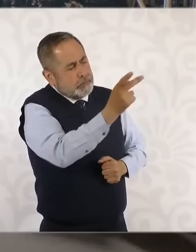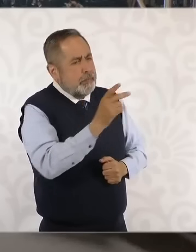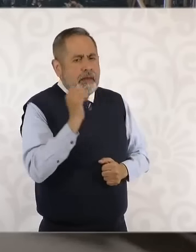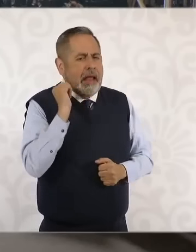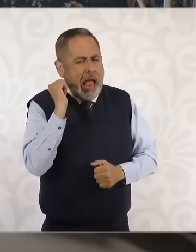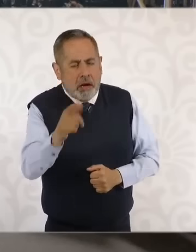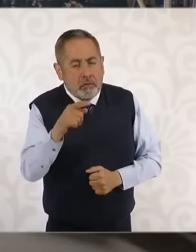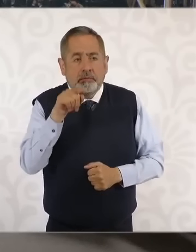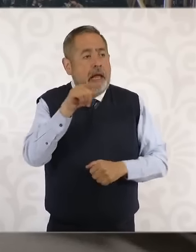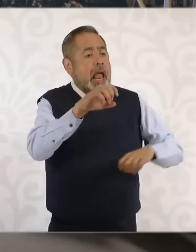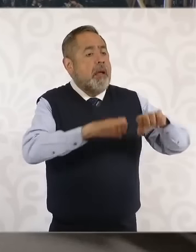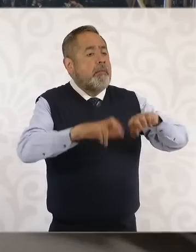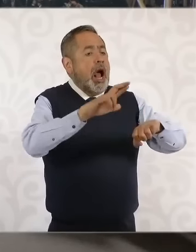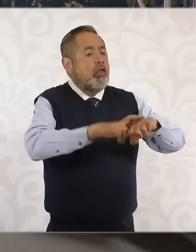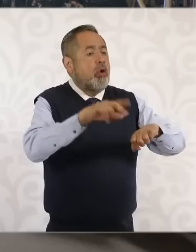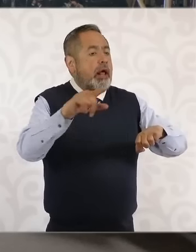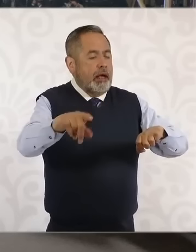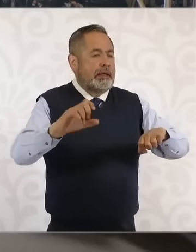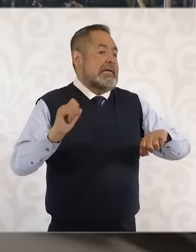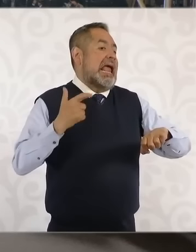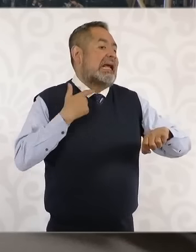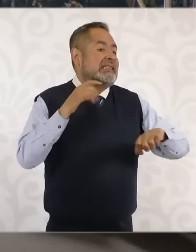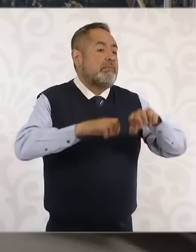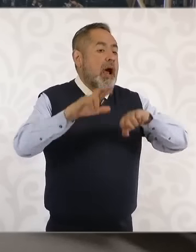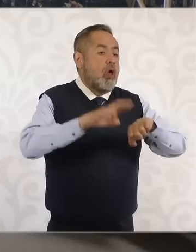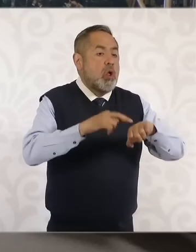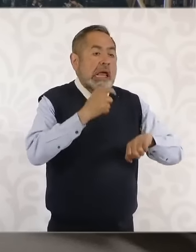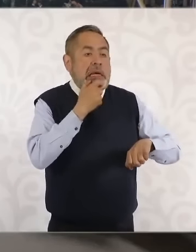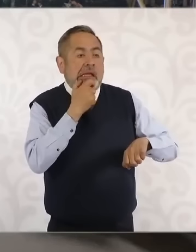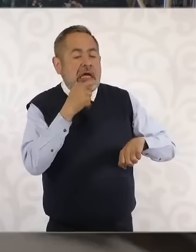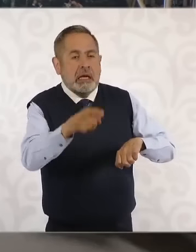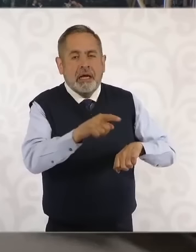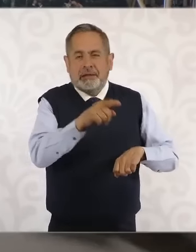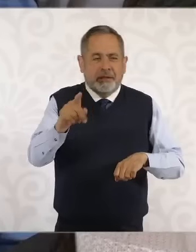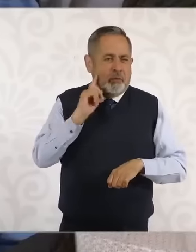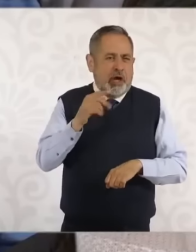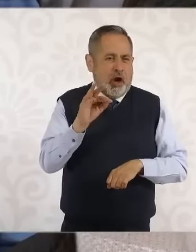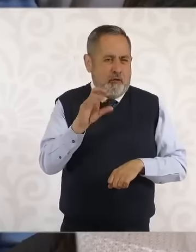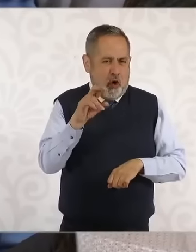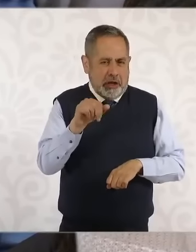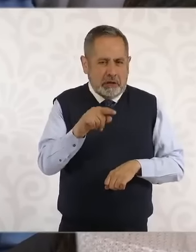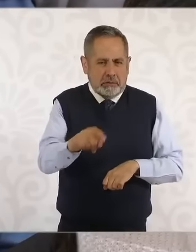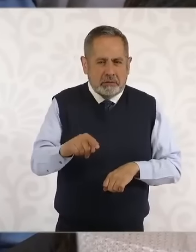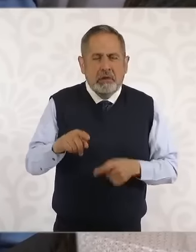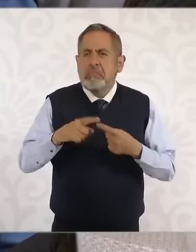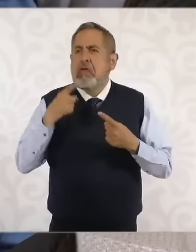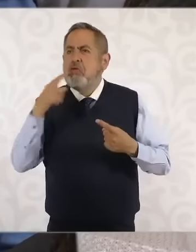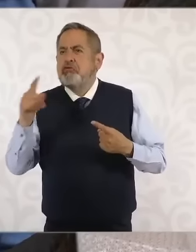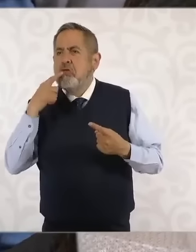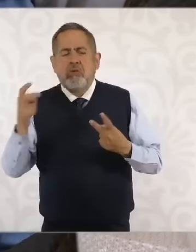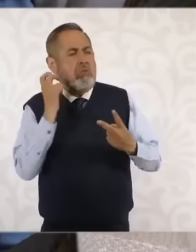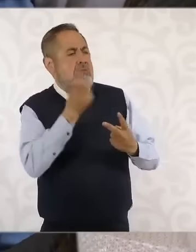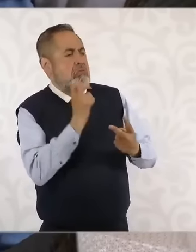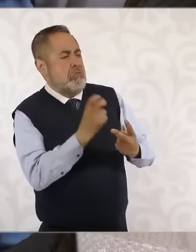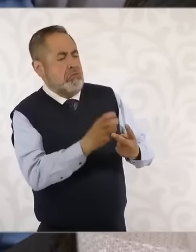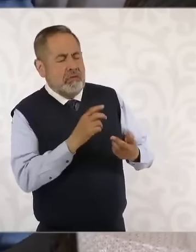hacia la embajadora saliente de Reino Unido, Josefa González, quien ha tenido ya diversas denuncias de empleados de esa embajada por malos